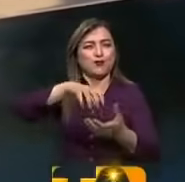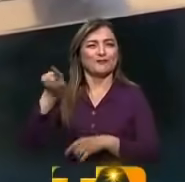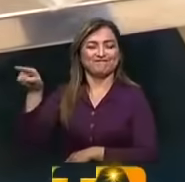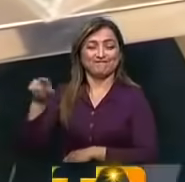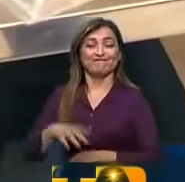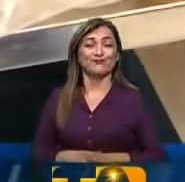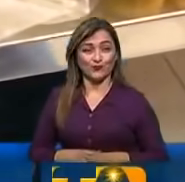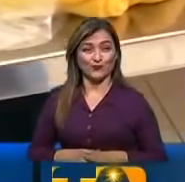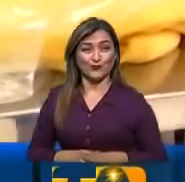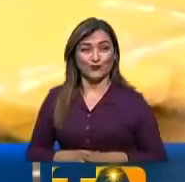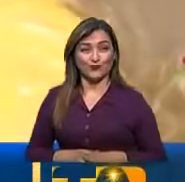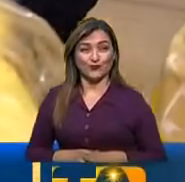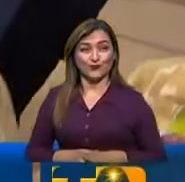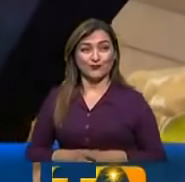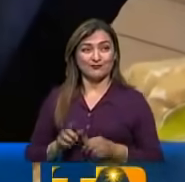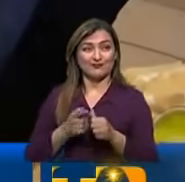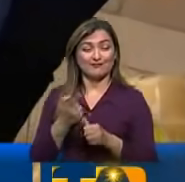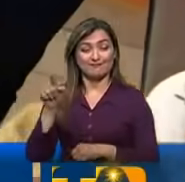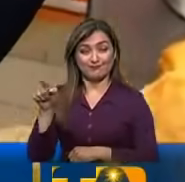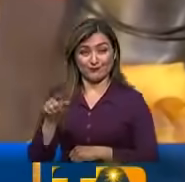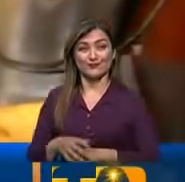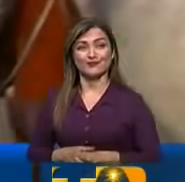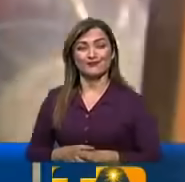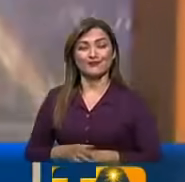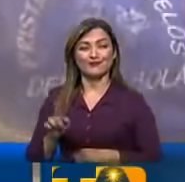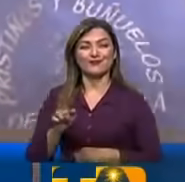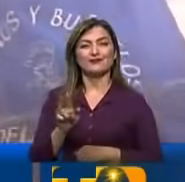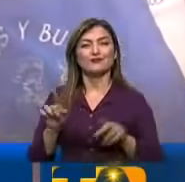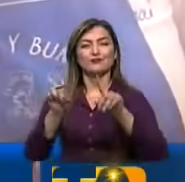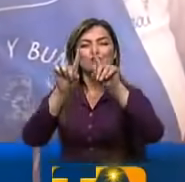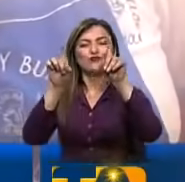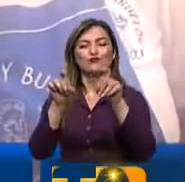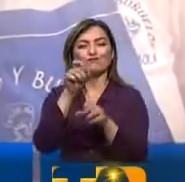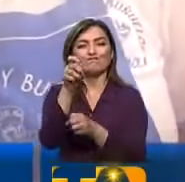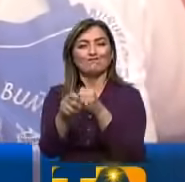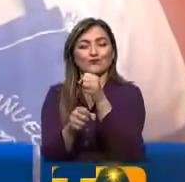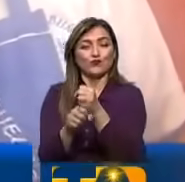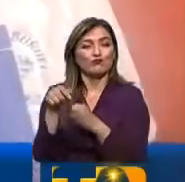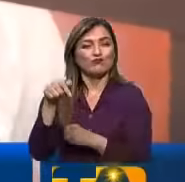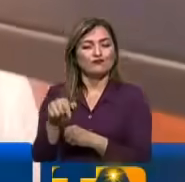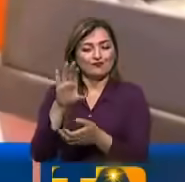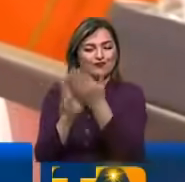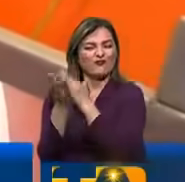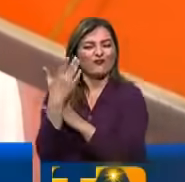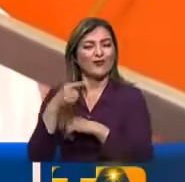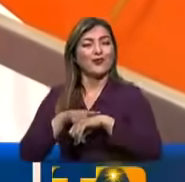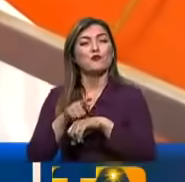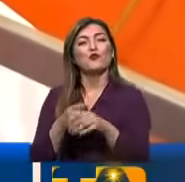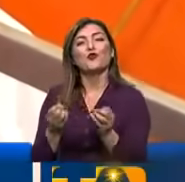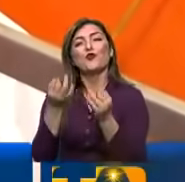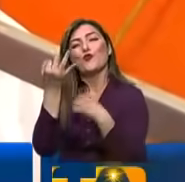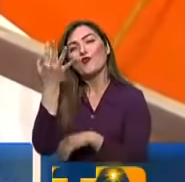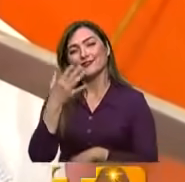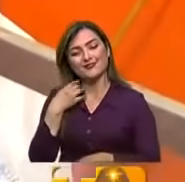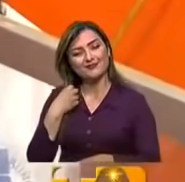el primer pristiño, por aquí está Gladys para que nos cuente cuántos años ya aquí en el Centro Histórico. Muy buenos días,